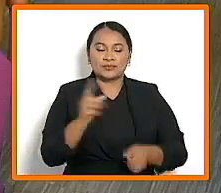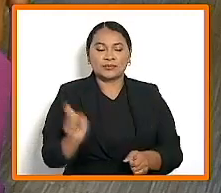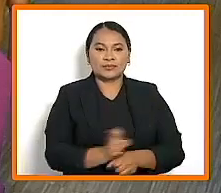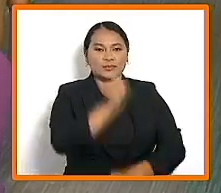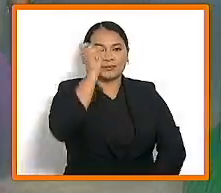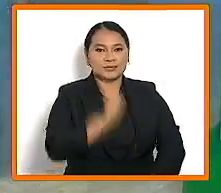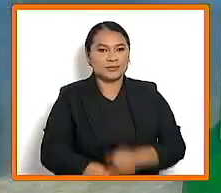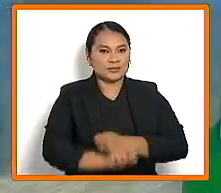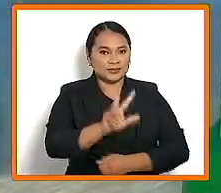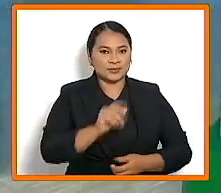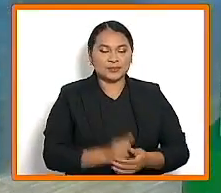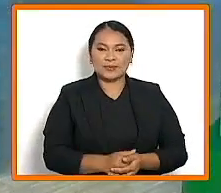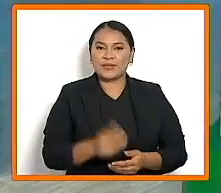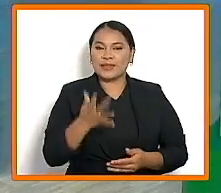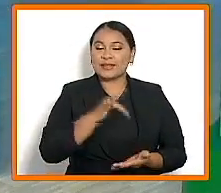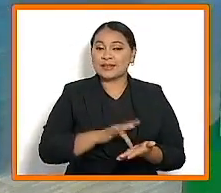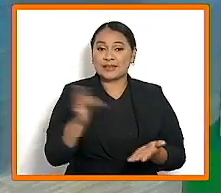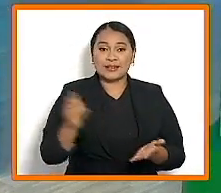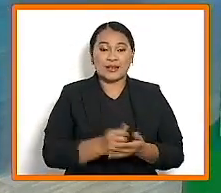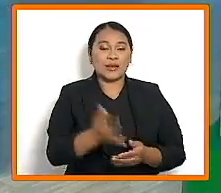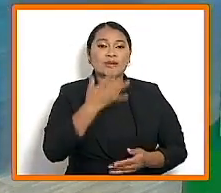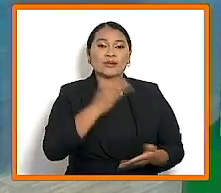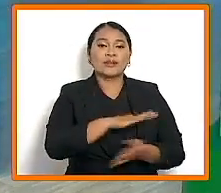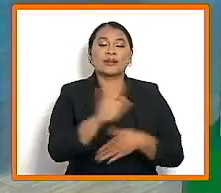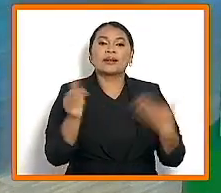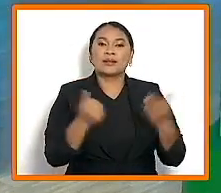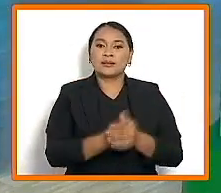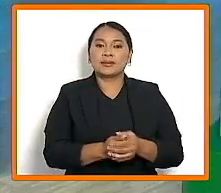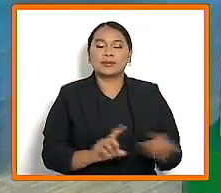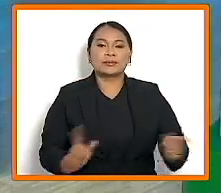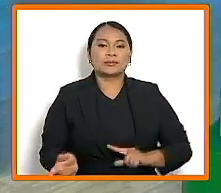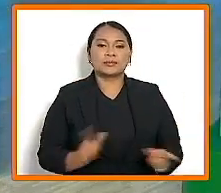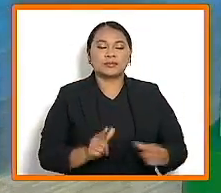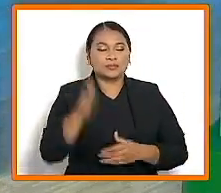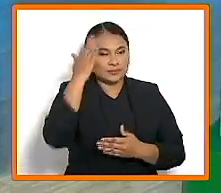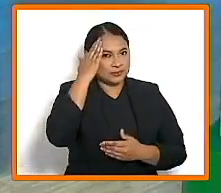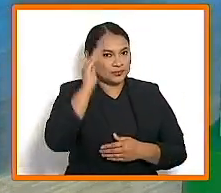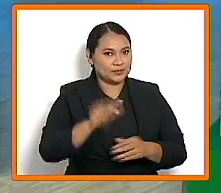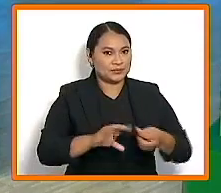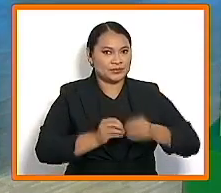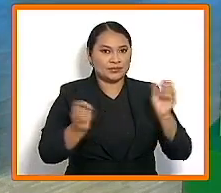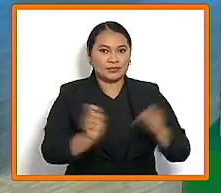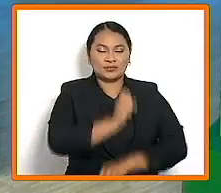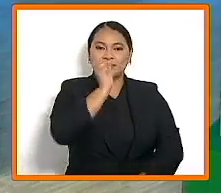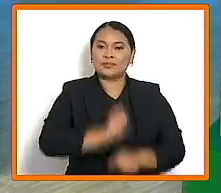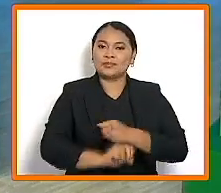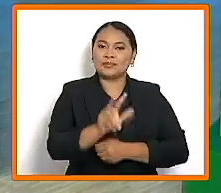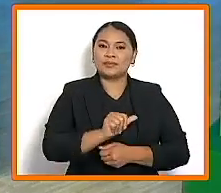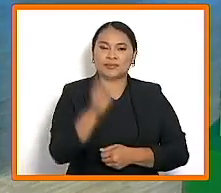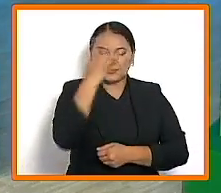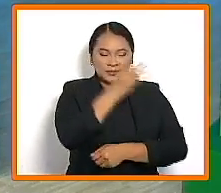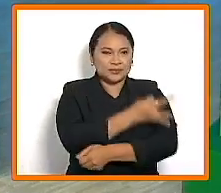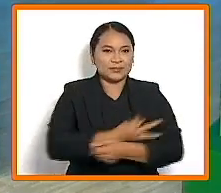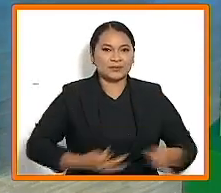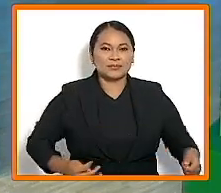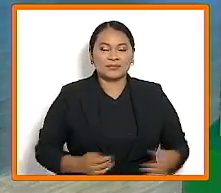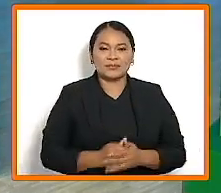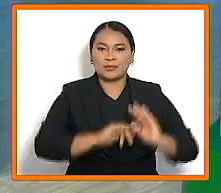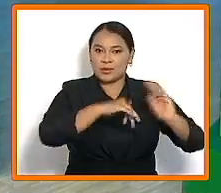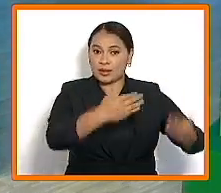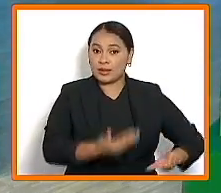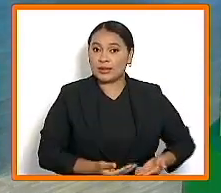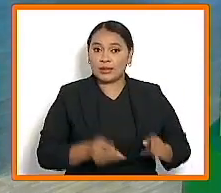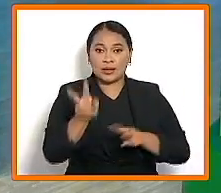Gracias, Tatiana. Te deseo muchísima suerte porque se vienen esos tres números favorecidos en esta hermosa tarde. Pero antes le damos la cordial bienvenida